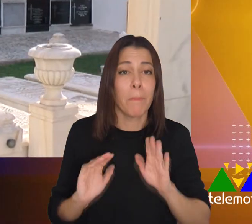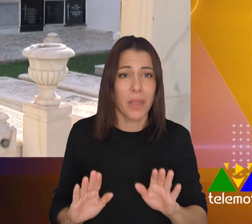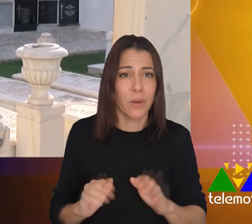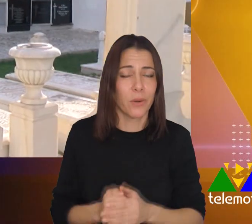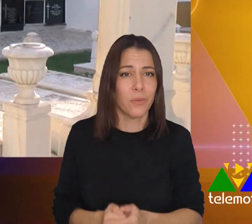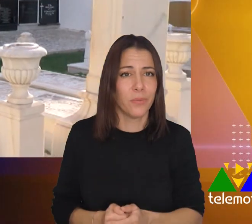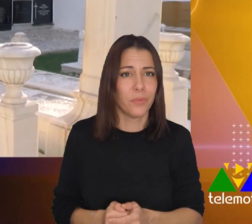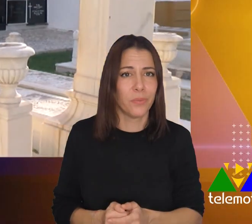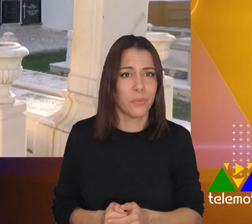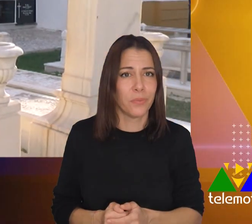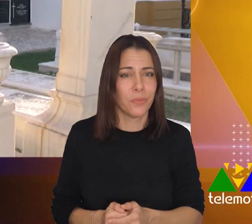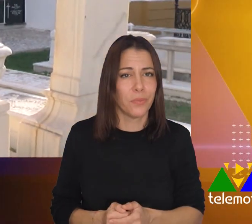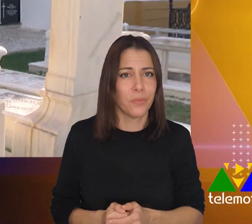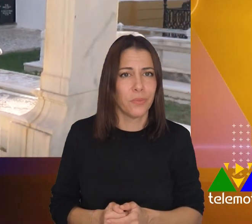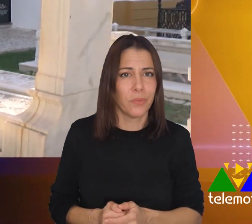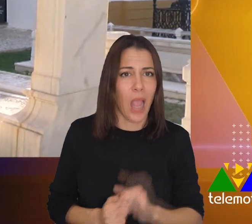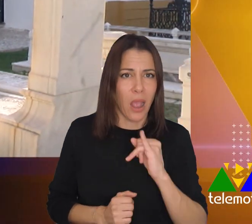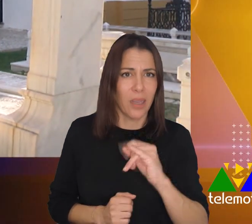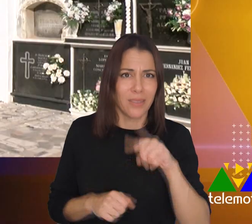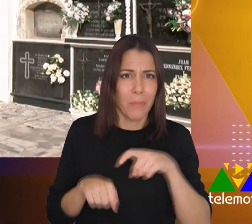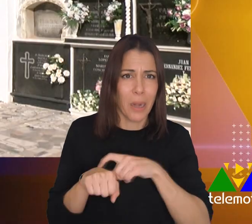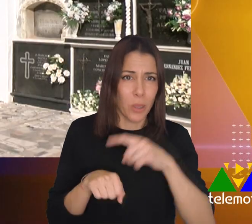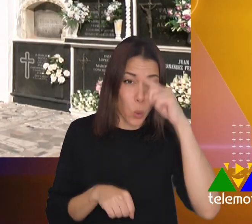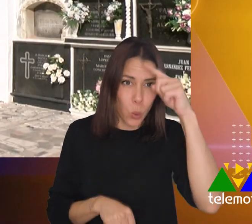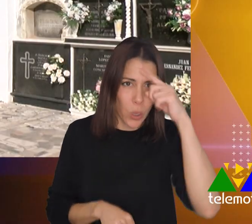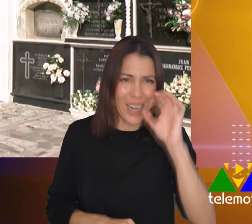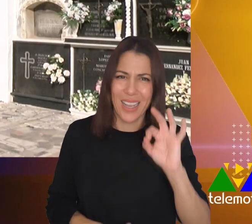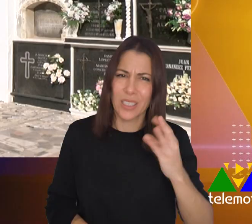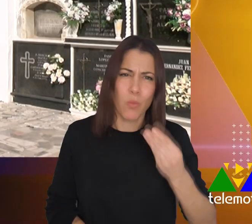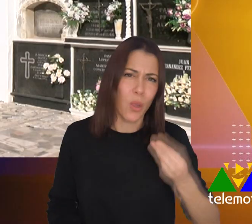Pero tuvo un aspecto cultural que es muy importante.